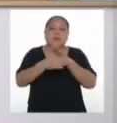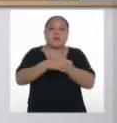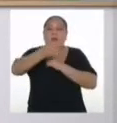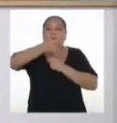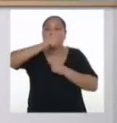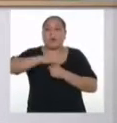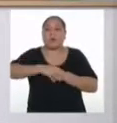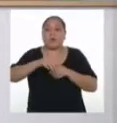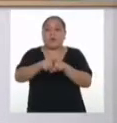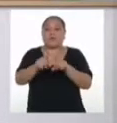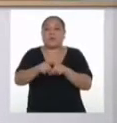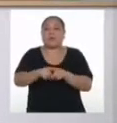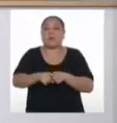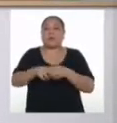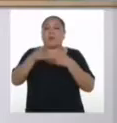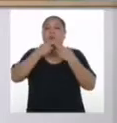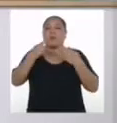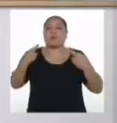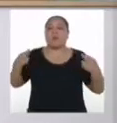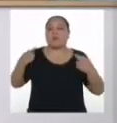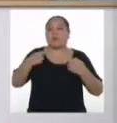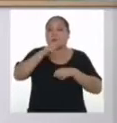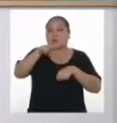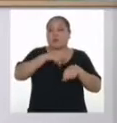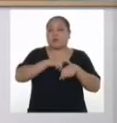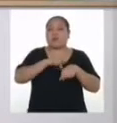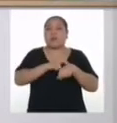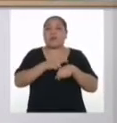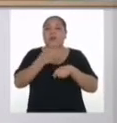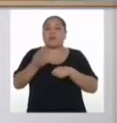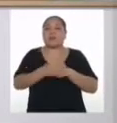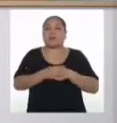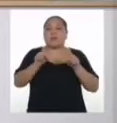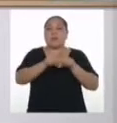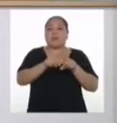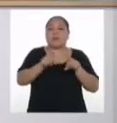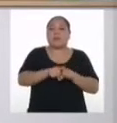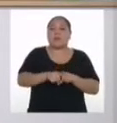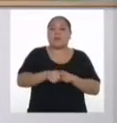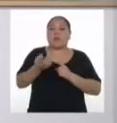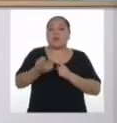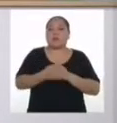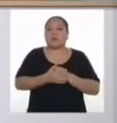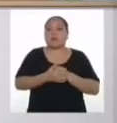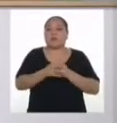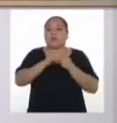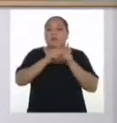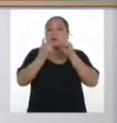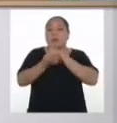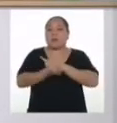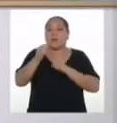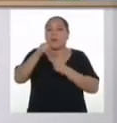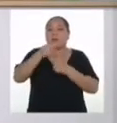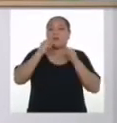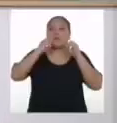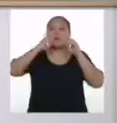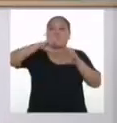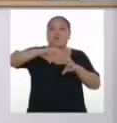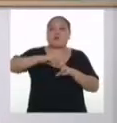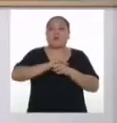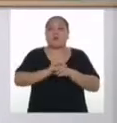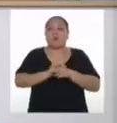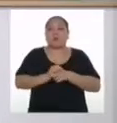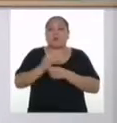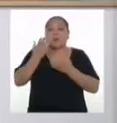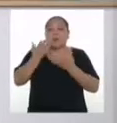al agua y a los recursos naturales del territorio, también condicionan las posibilidades de comunicación